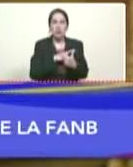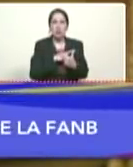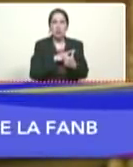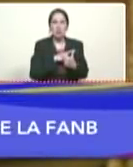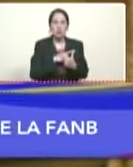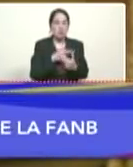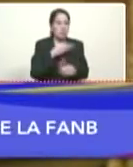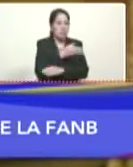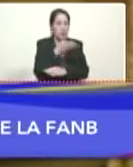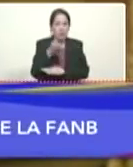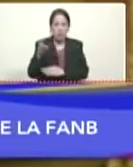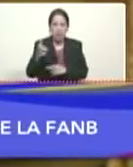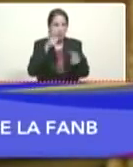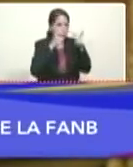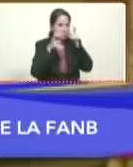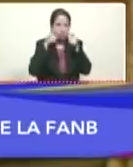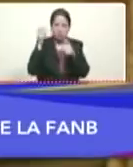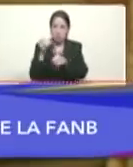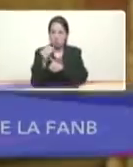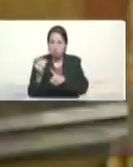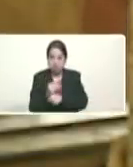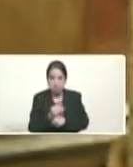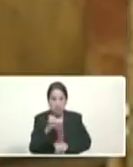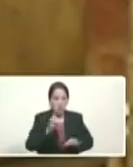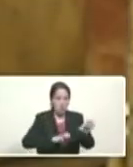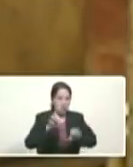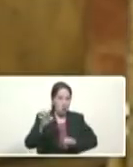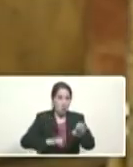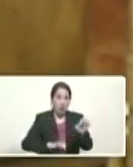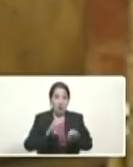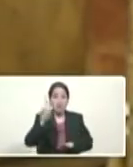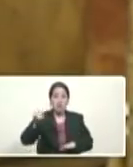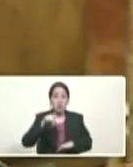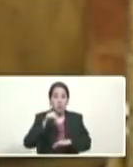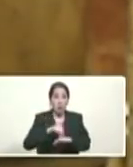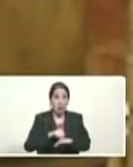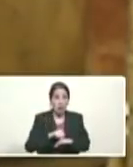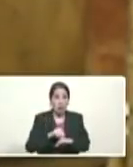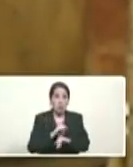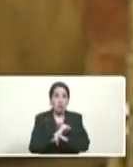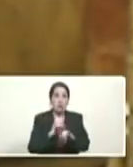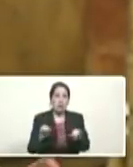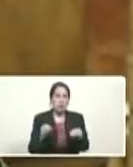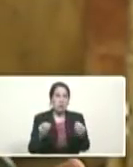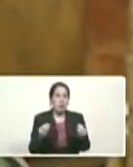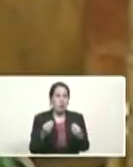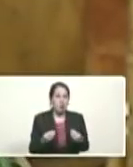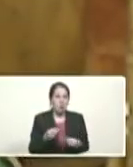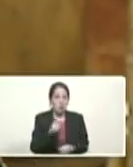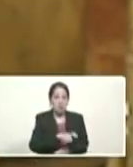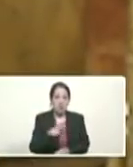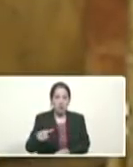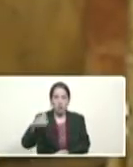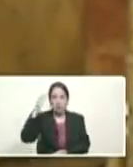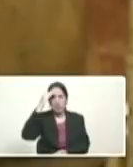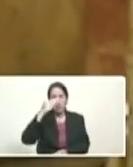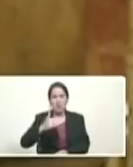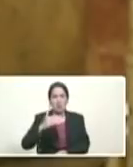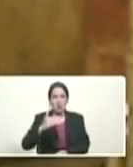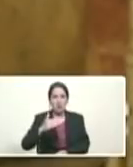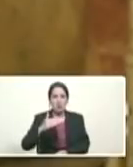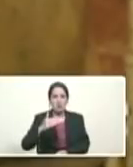reconocimiento a nivel nacional y esto incluye que el personal militar de